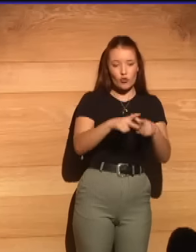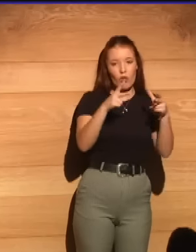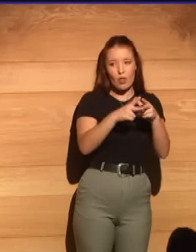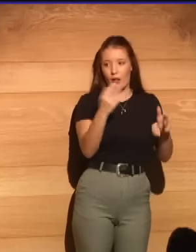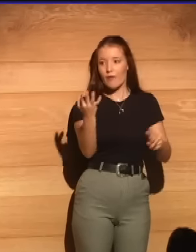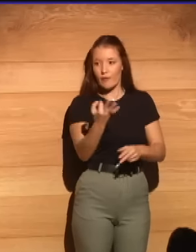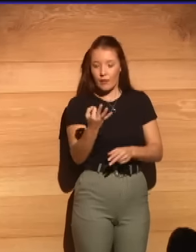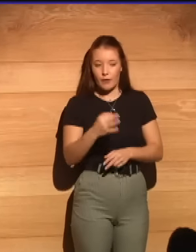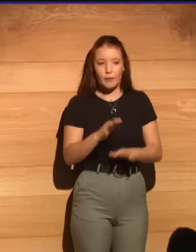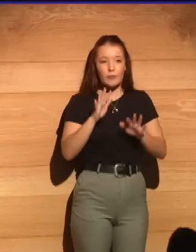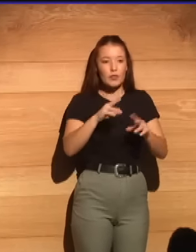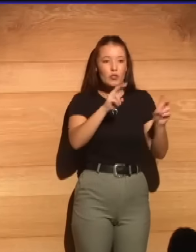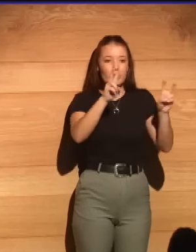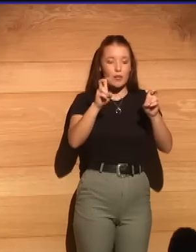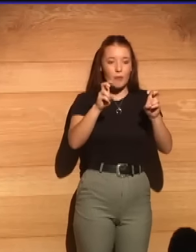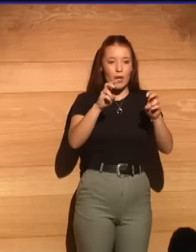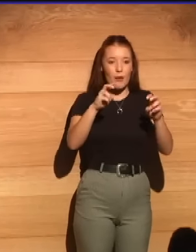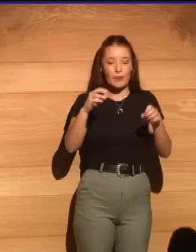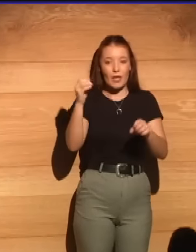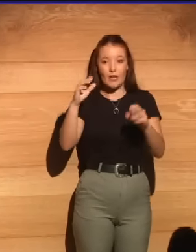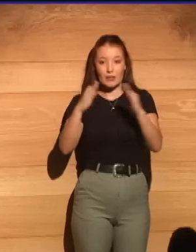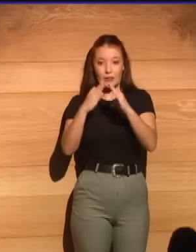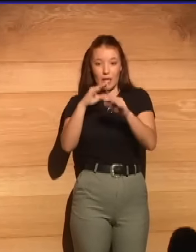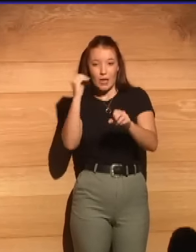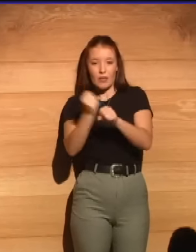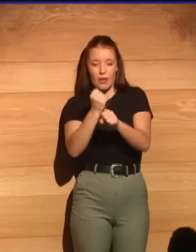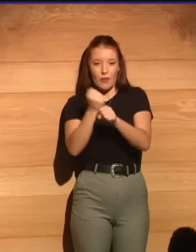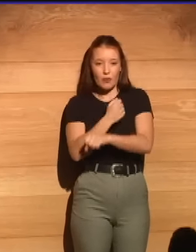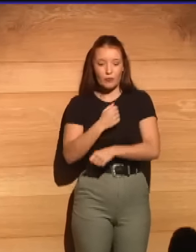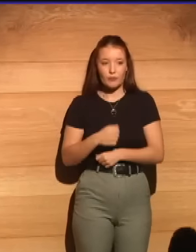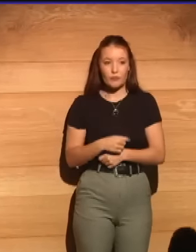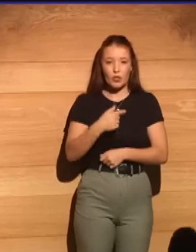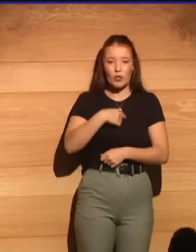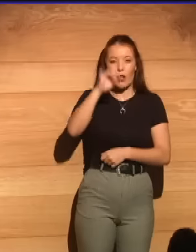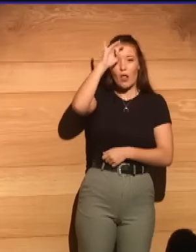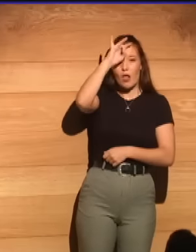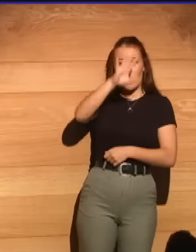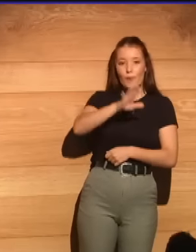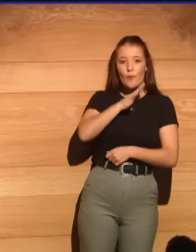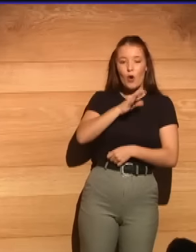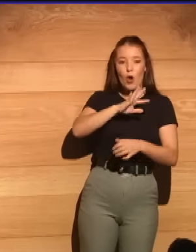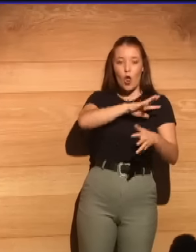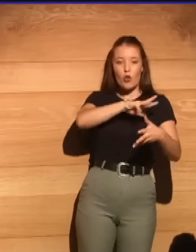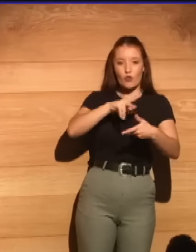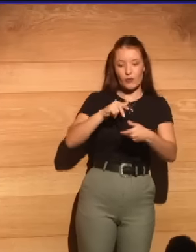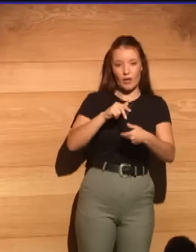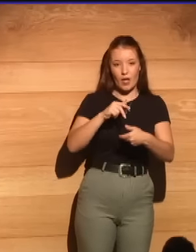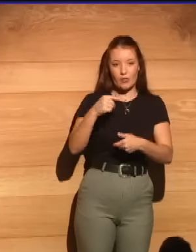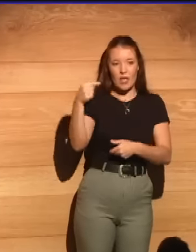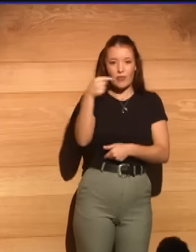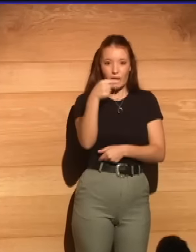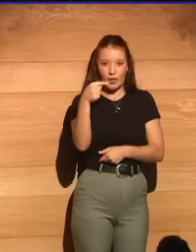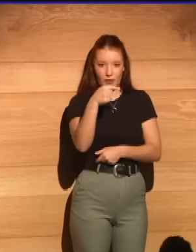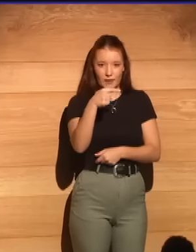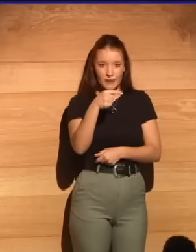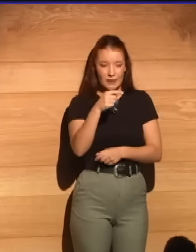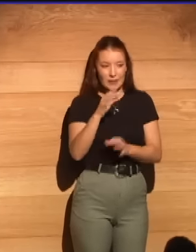del teletrabajo, Carme, a mí me impresiona mucho porque las noticias están siendo muy negativas en torno a la